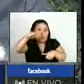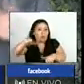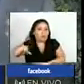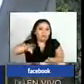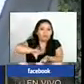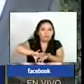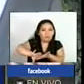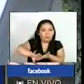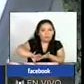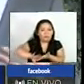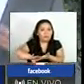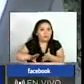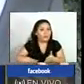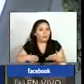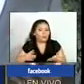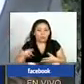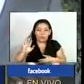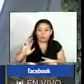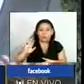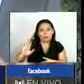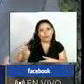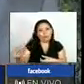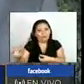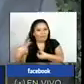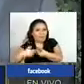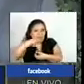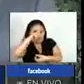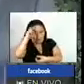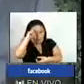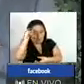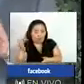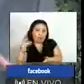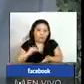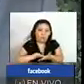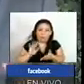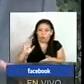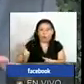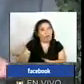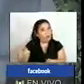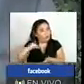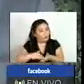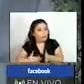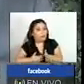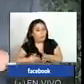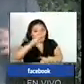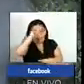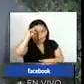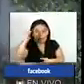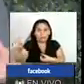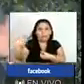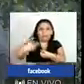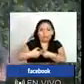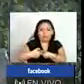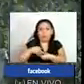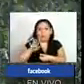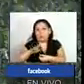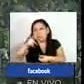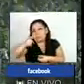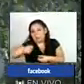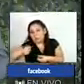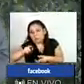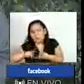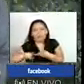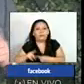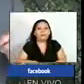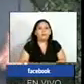y devolver los derechos a los trabajadores, incluyendo en primer lugar su trabajo, devolverles su trabajo, sus prestaciones y todo lo que han